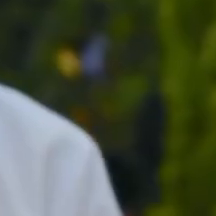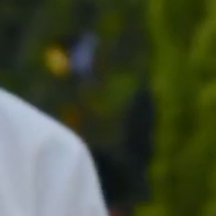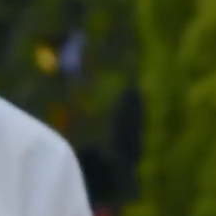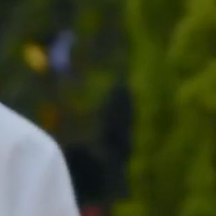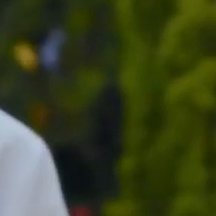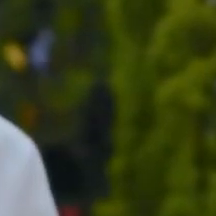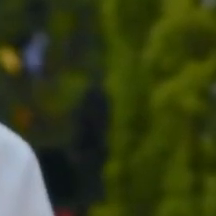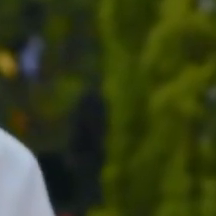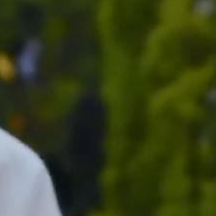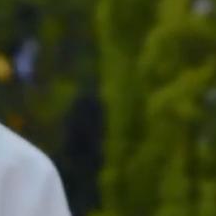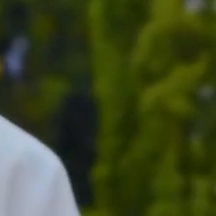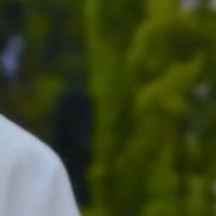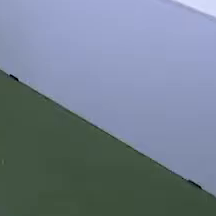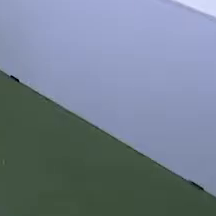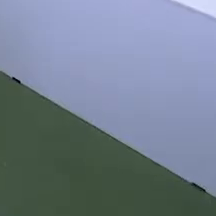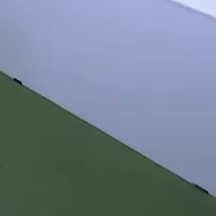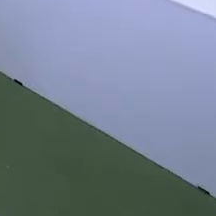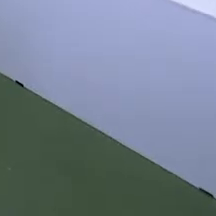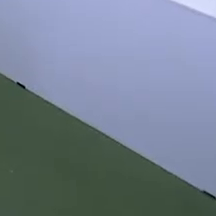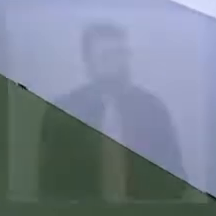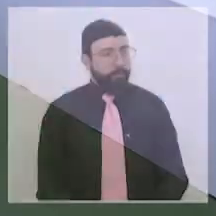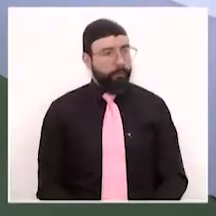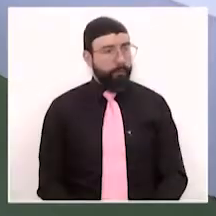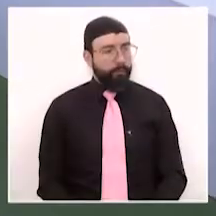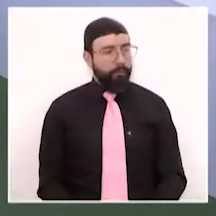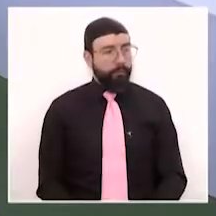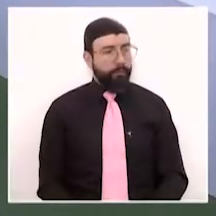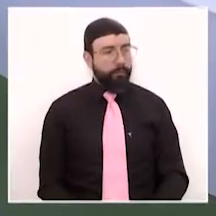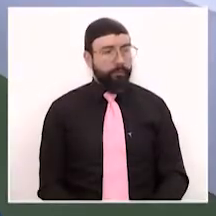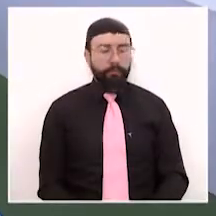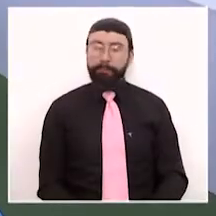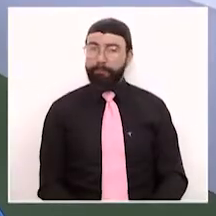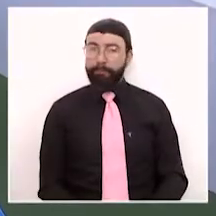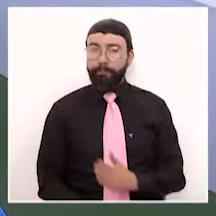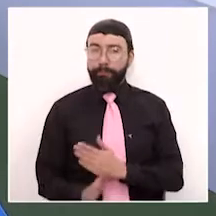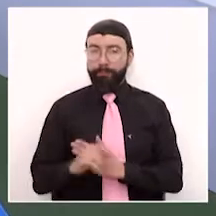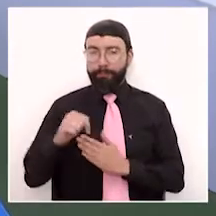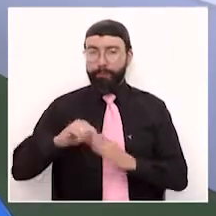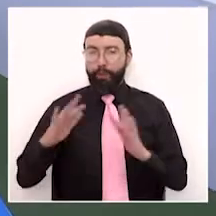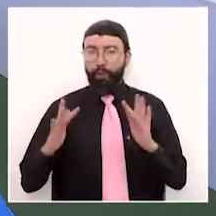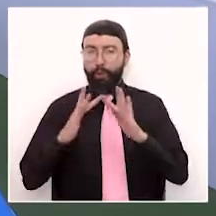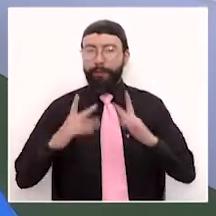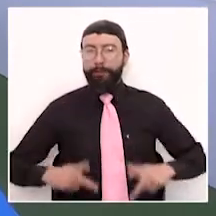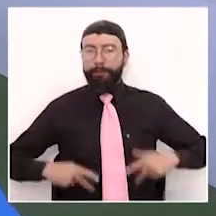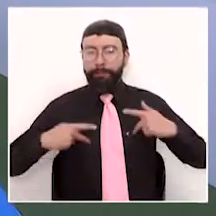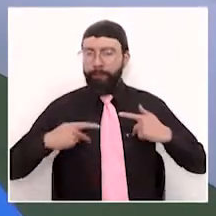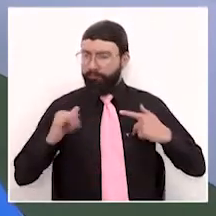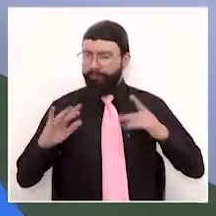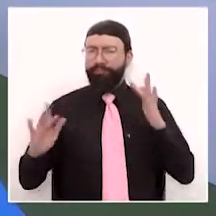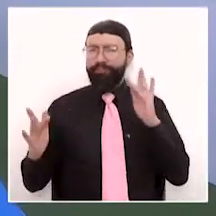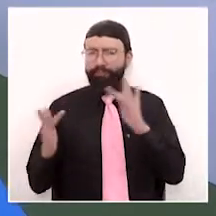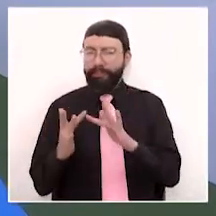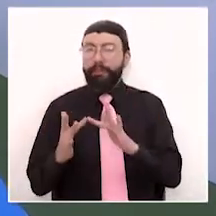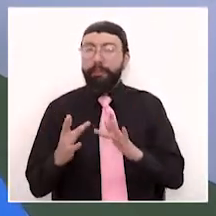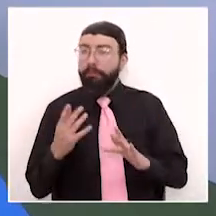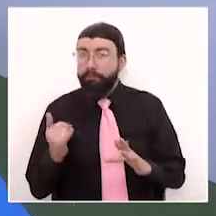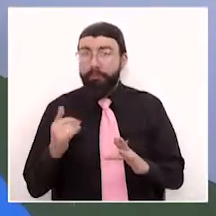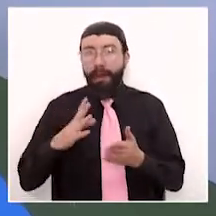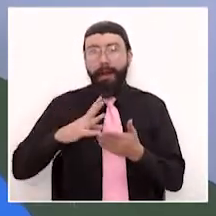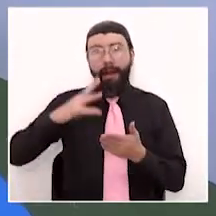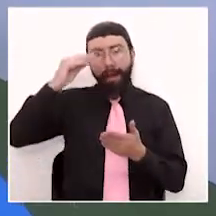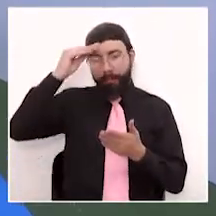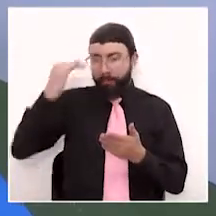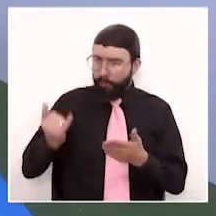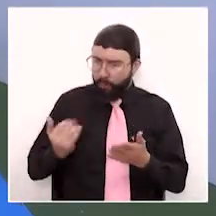desayuno, la alternativa más saludable. Y continuamos en Conexión Vital conectados para que aprendamos un